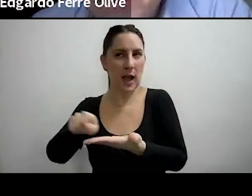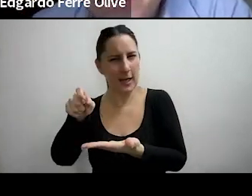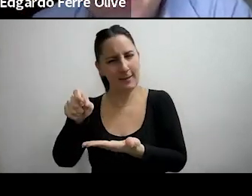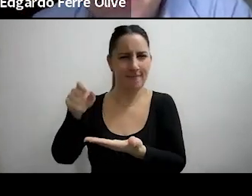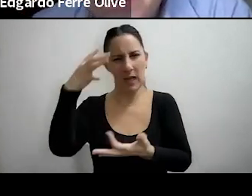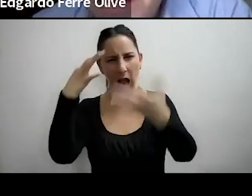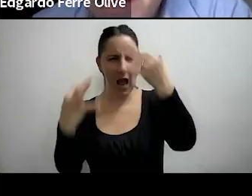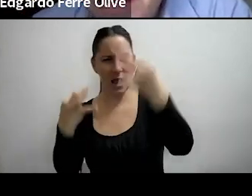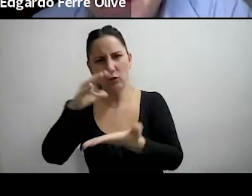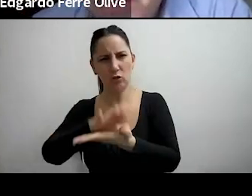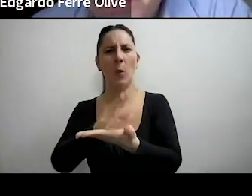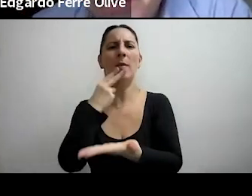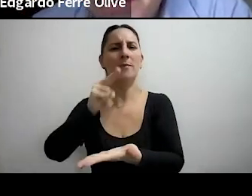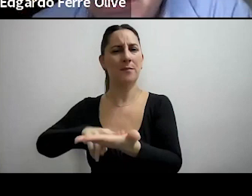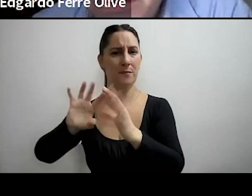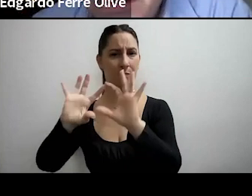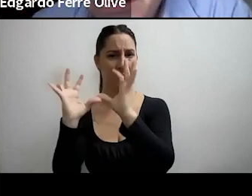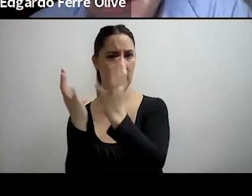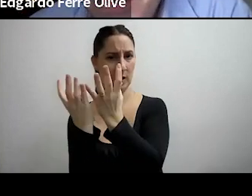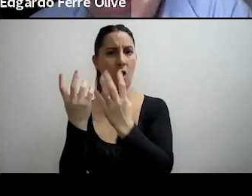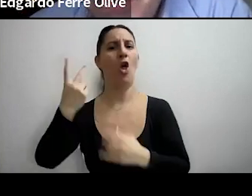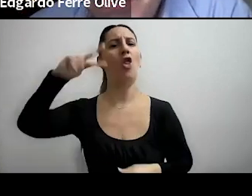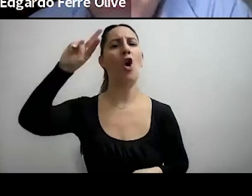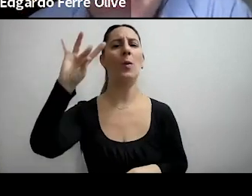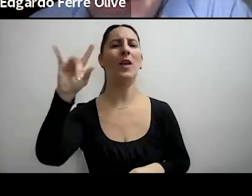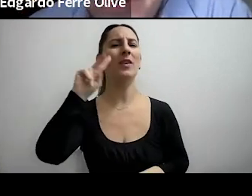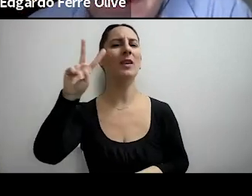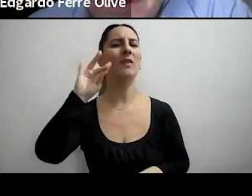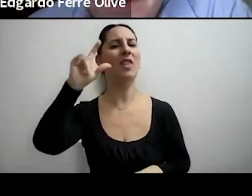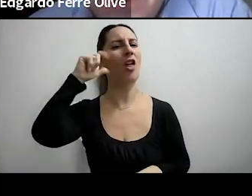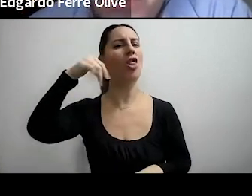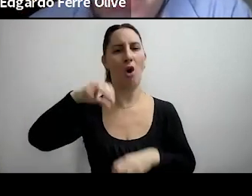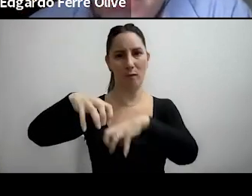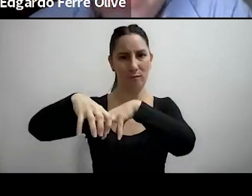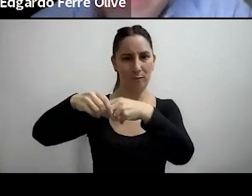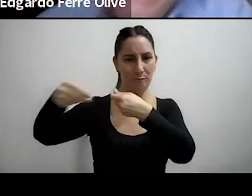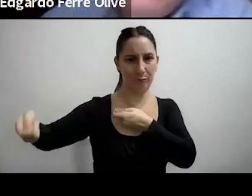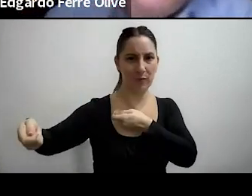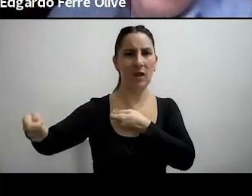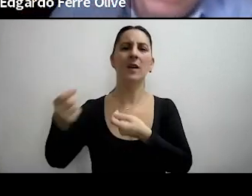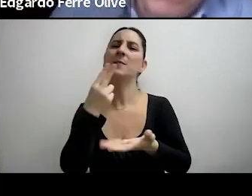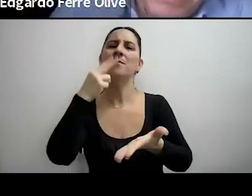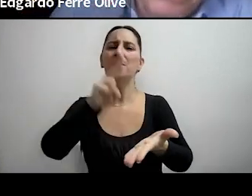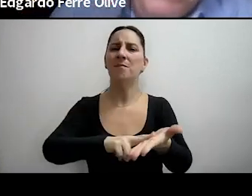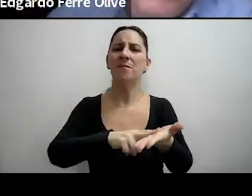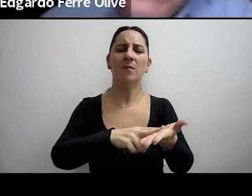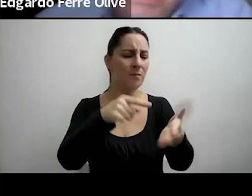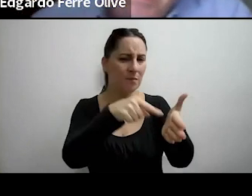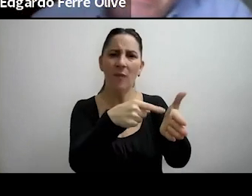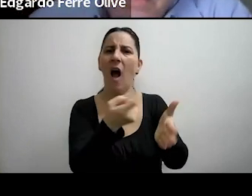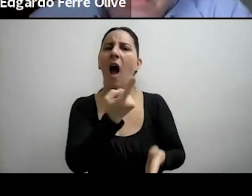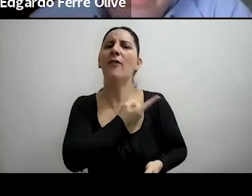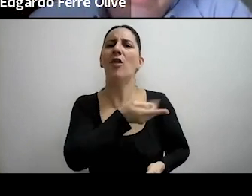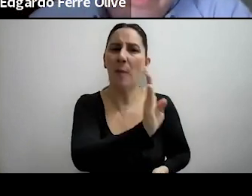de tributación ambiental, que es la del doble dividendo. ¿Qué beneficios produce ese tributo? O sea, ¿qué destino tiene? ¿Es un destino